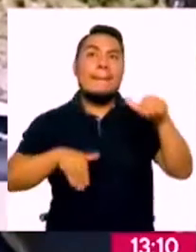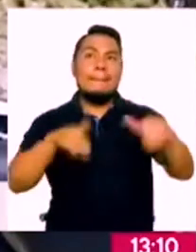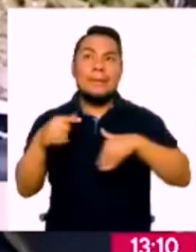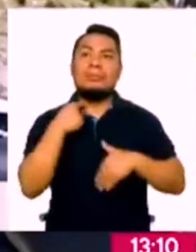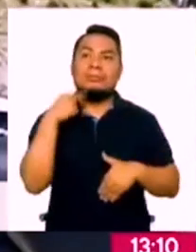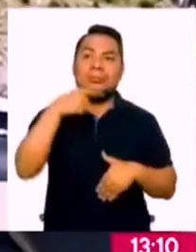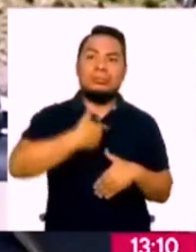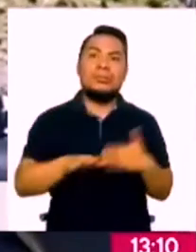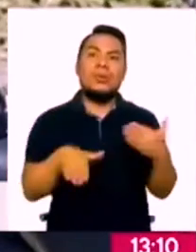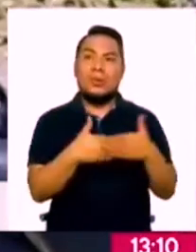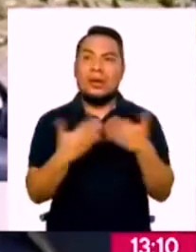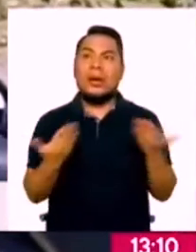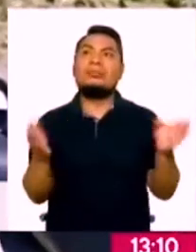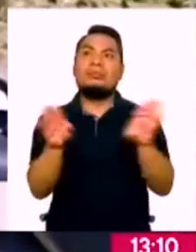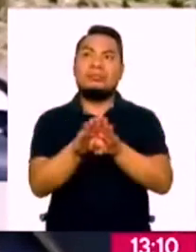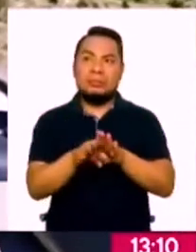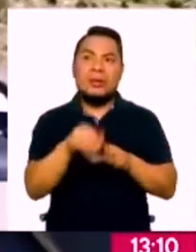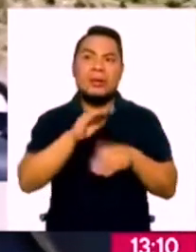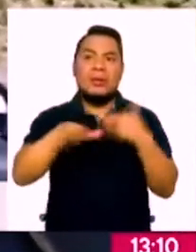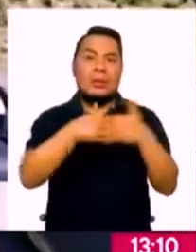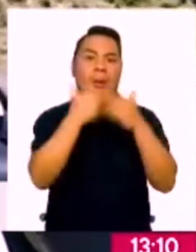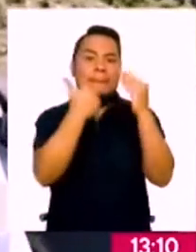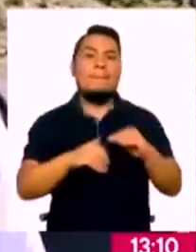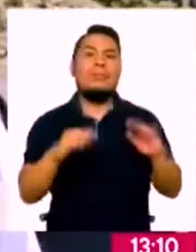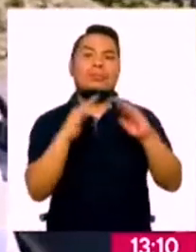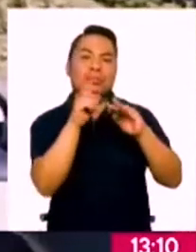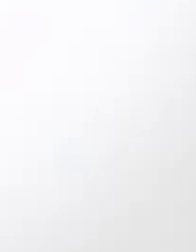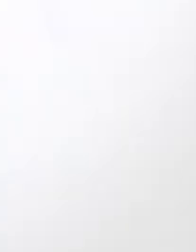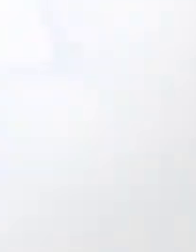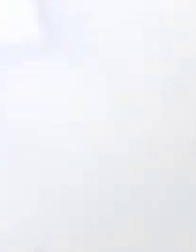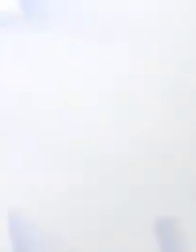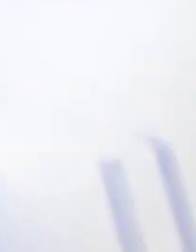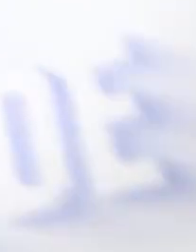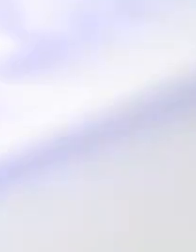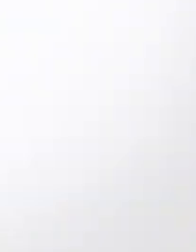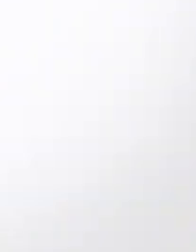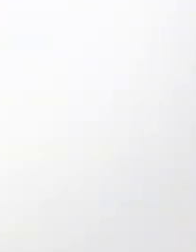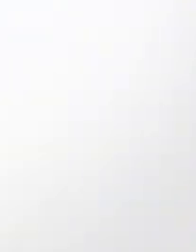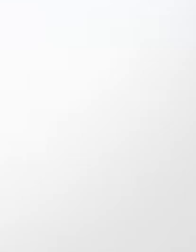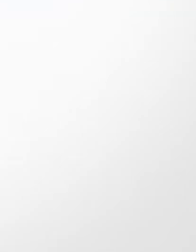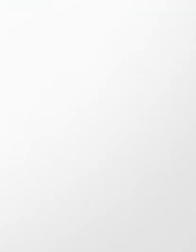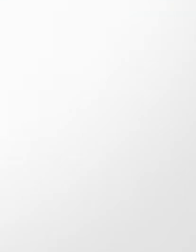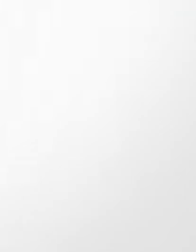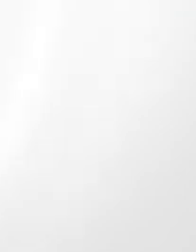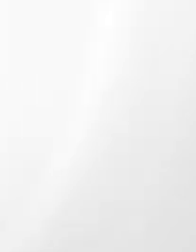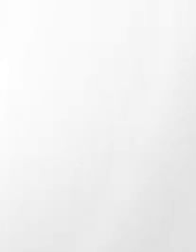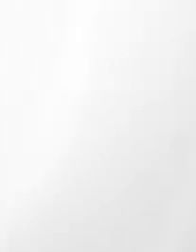afectadas han sido cerradas a través de las municipalidades locales.